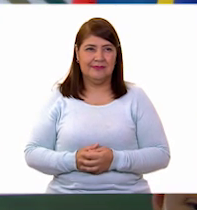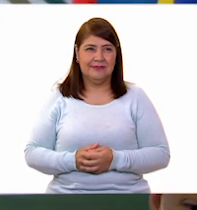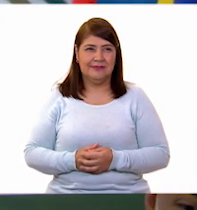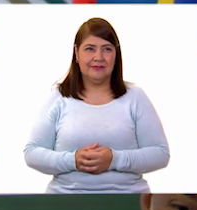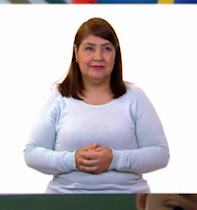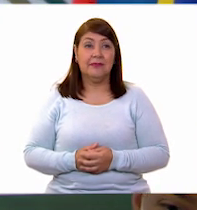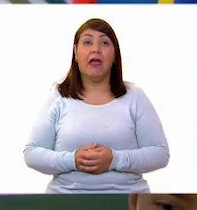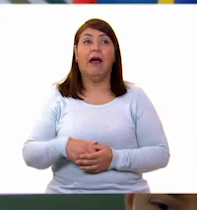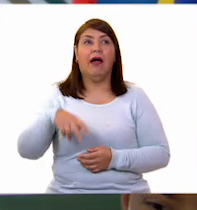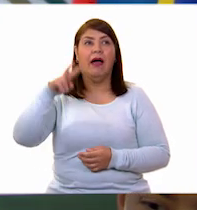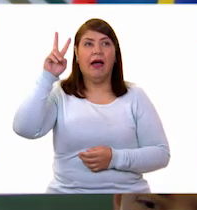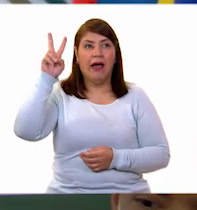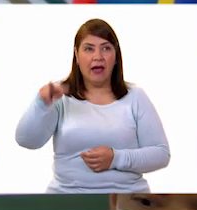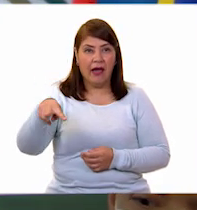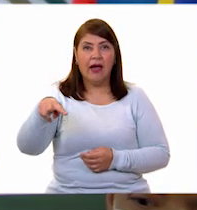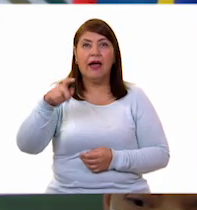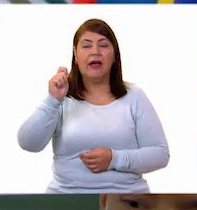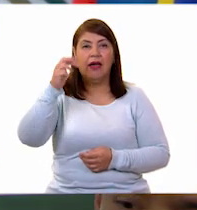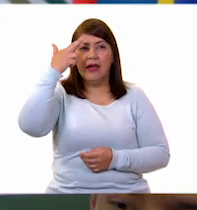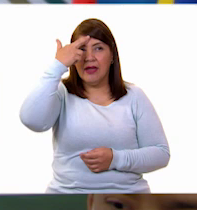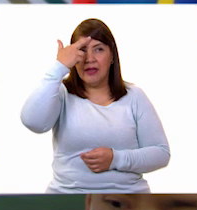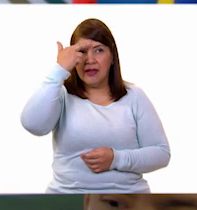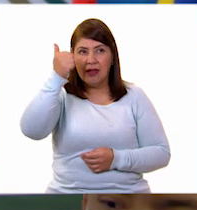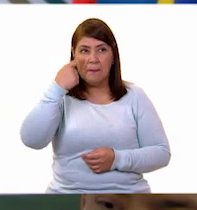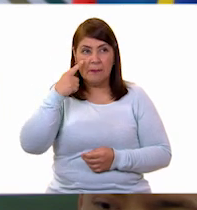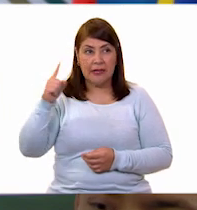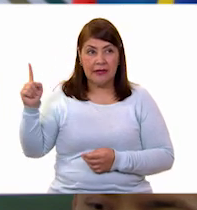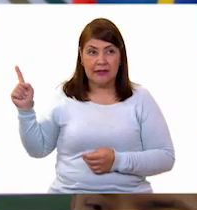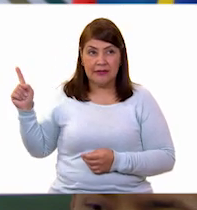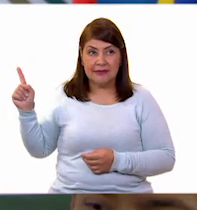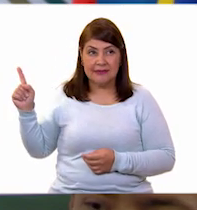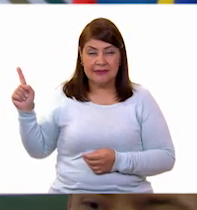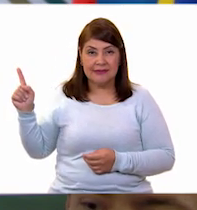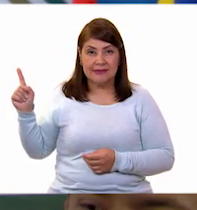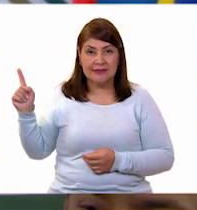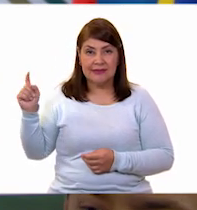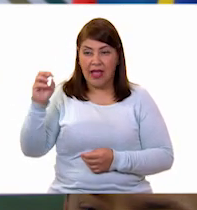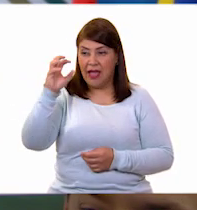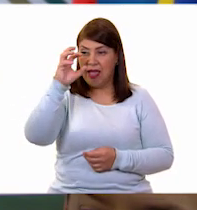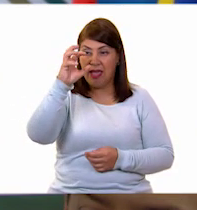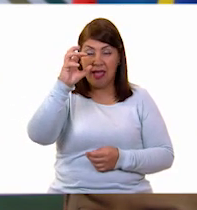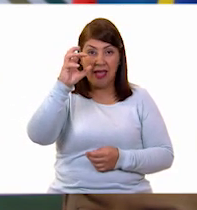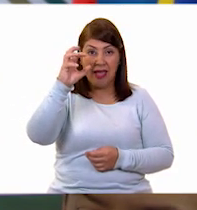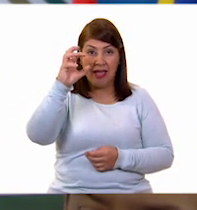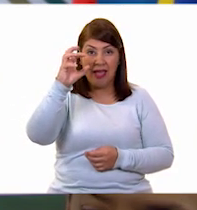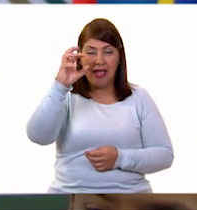Maestro, tiene toda la razón. Bien. La esfera